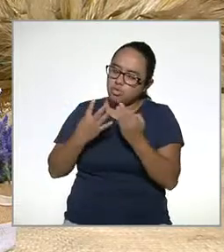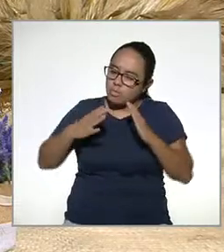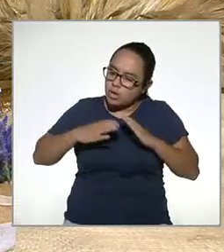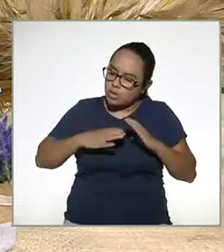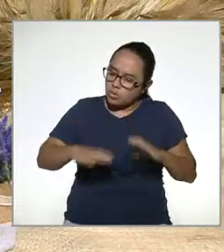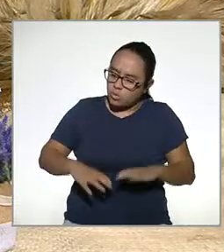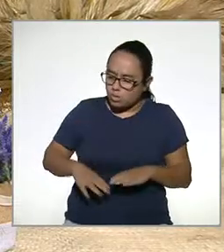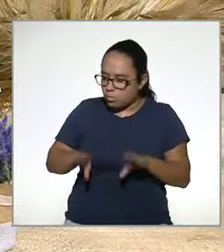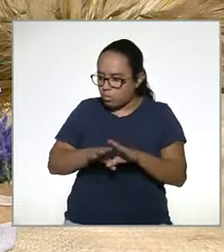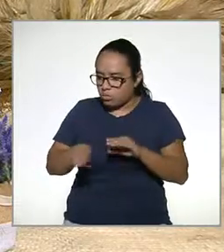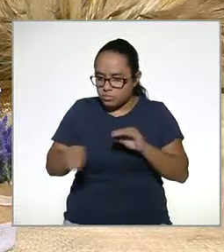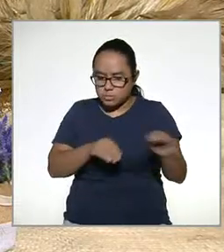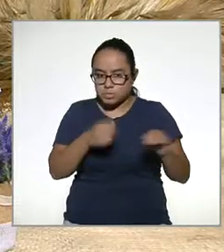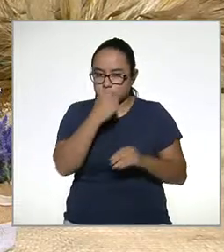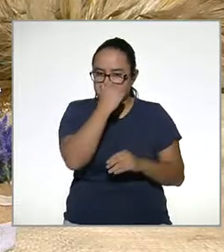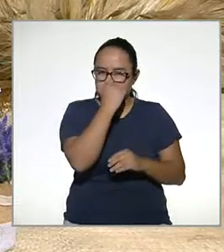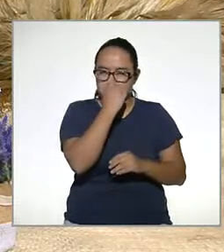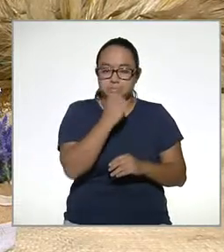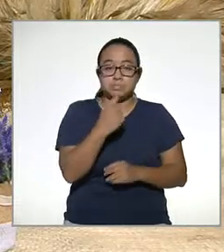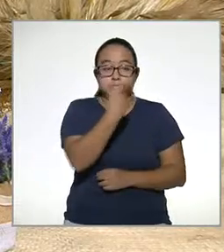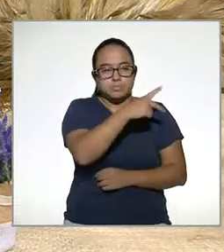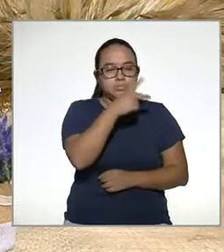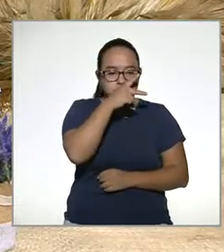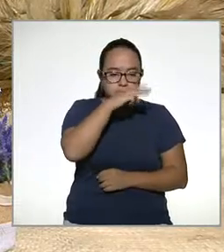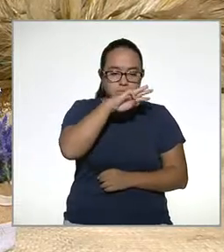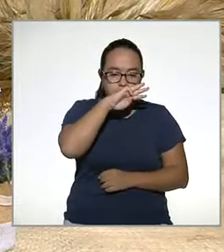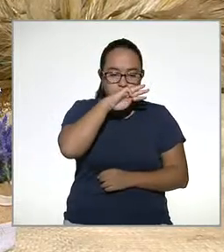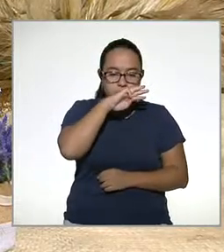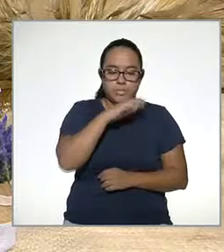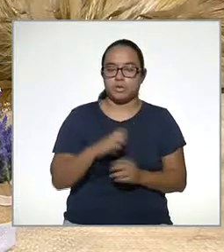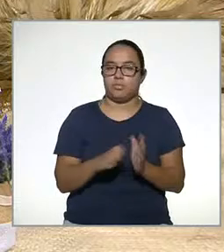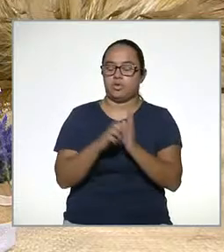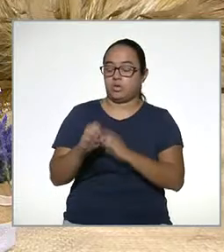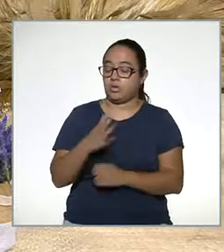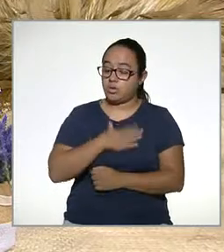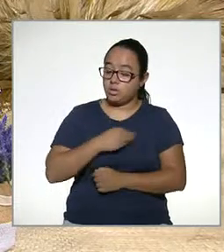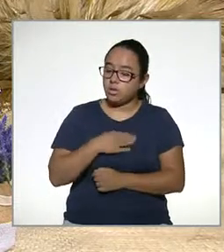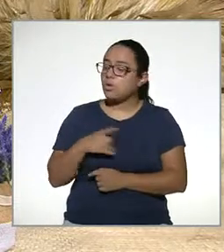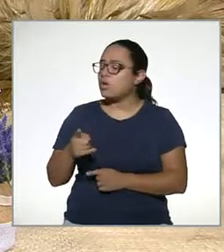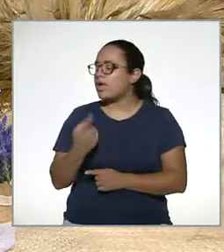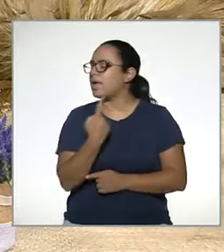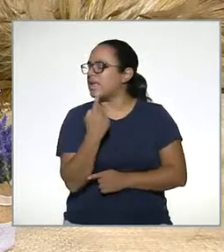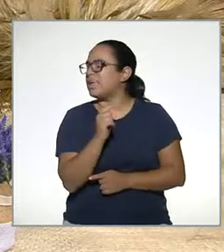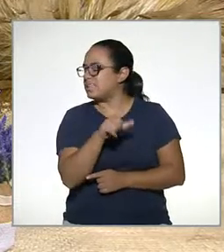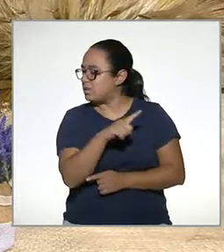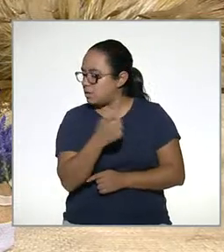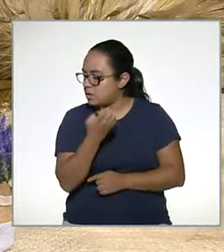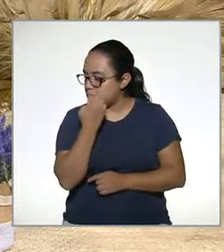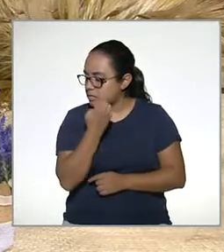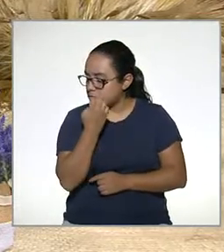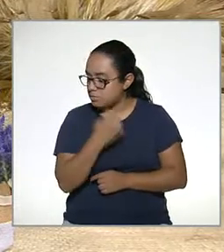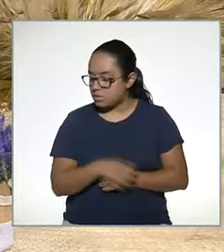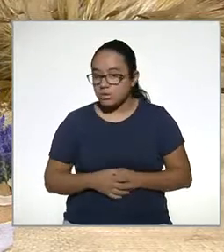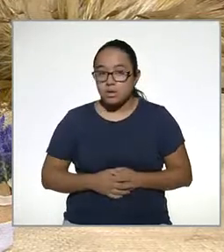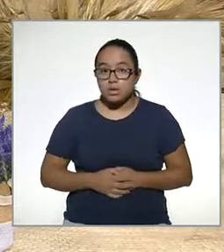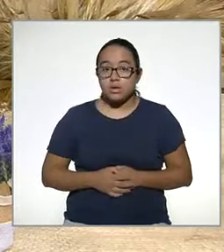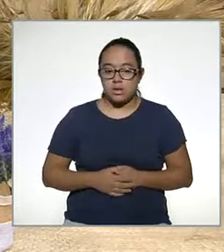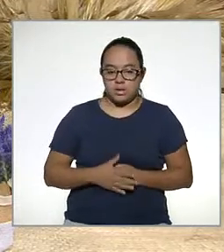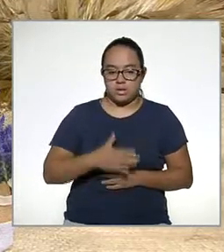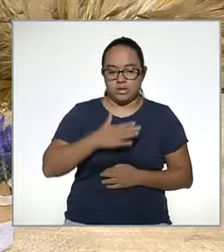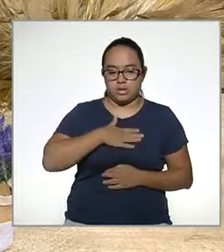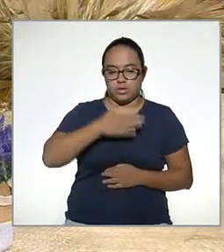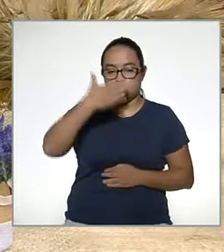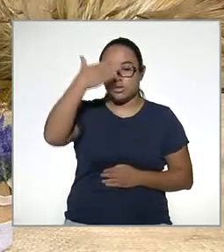toda esta expresión que los padres tienen porque yo le puedo decir a mi hija, ¿cómo te fue? Sabiendo que soy,